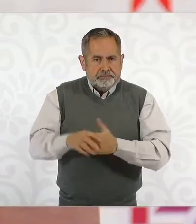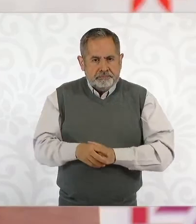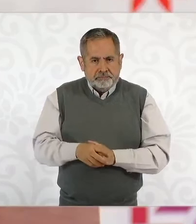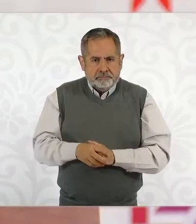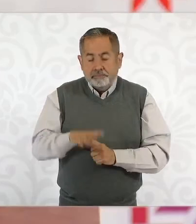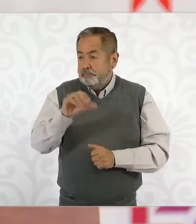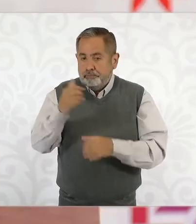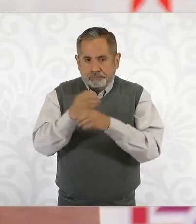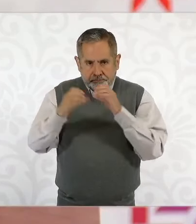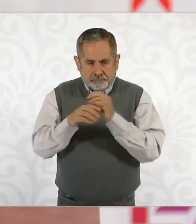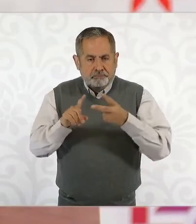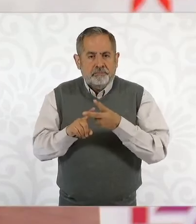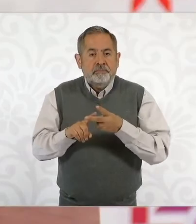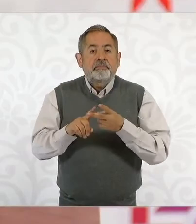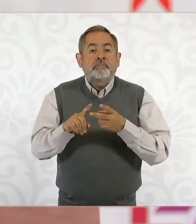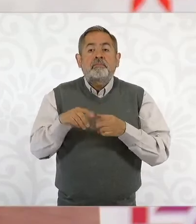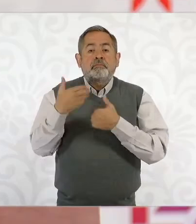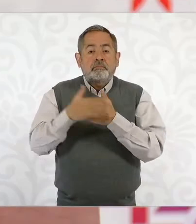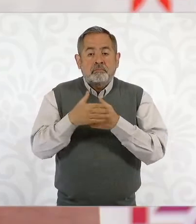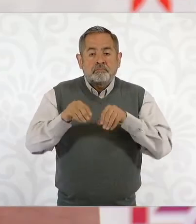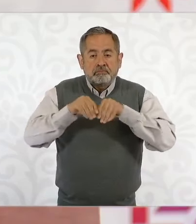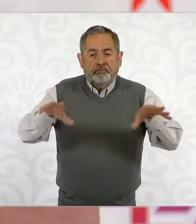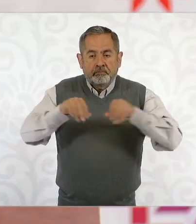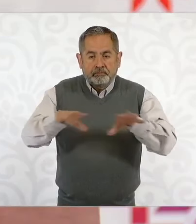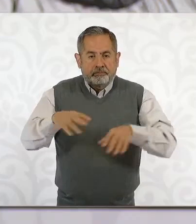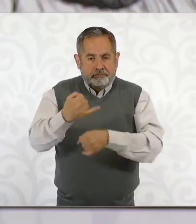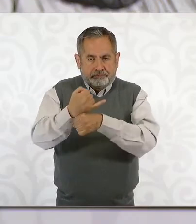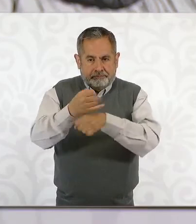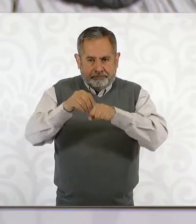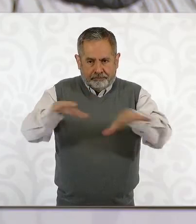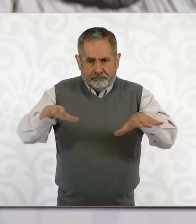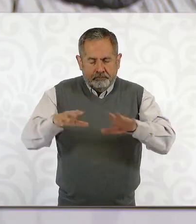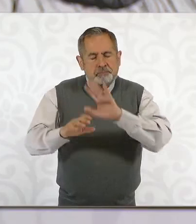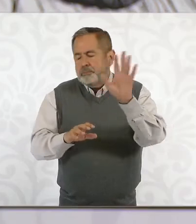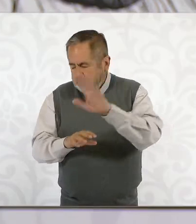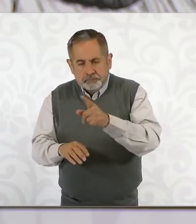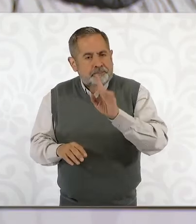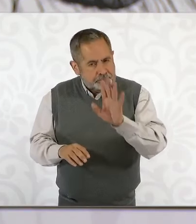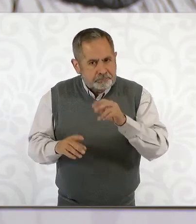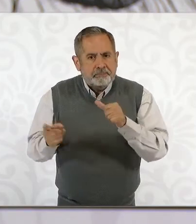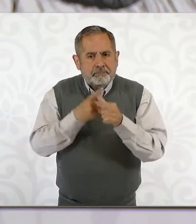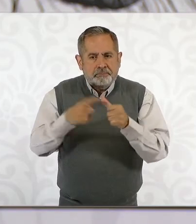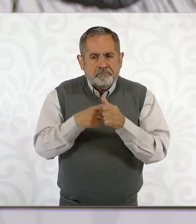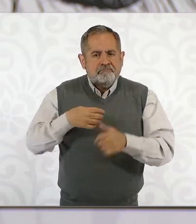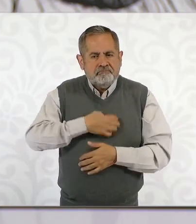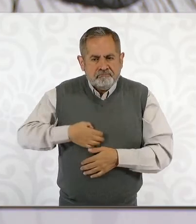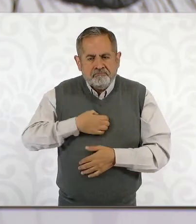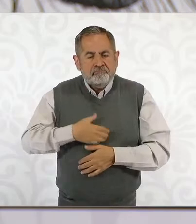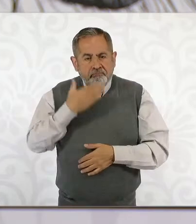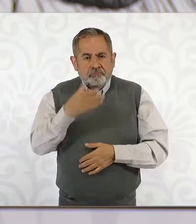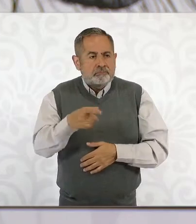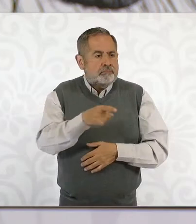Otra cosa. Bueno, ya van a empezar a salir los spots del informe. Bueno, primero que nada estamos muy contentos por esto de los